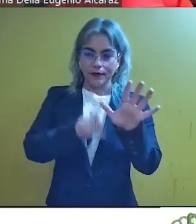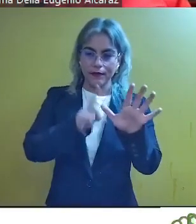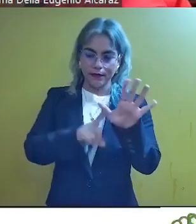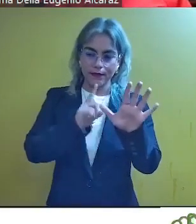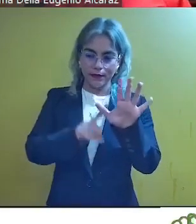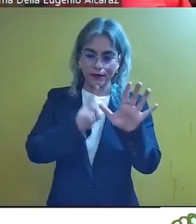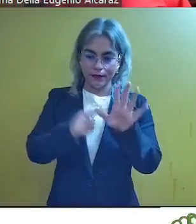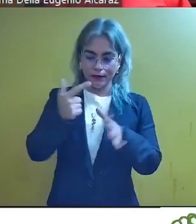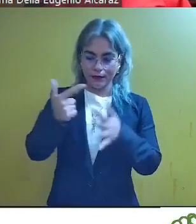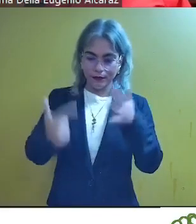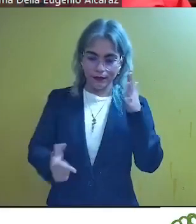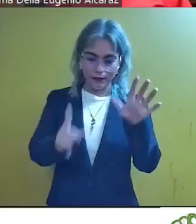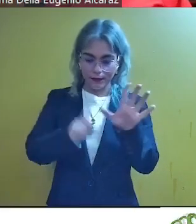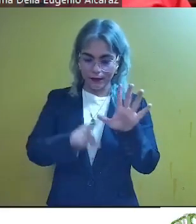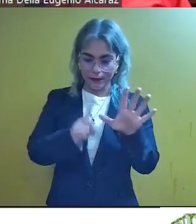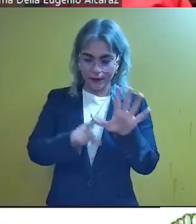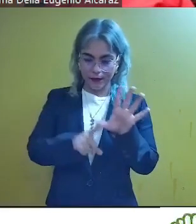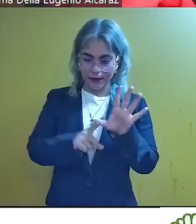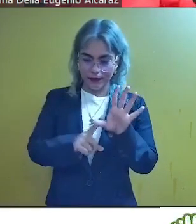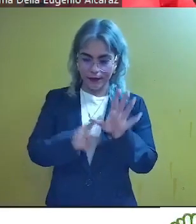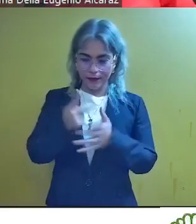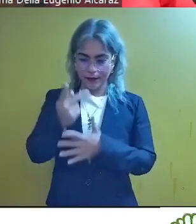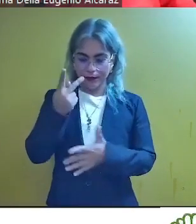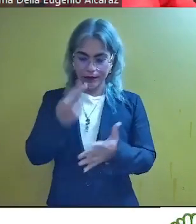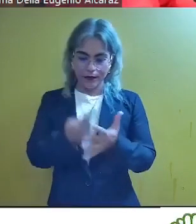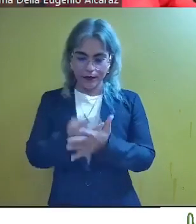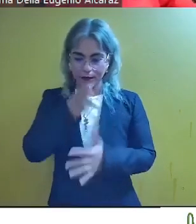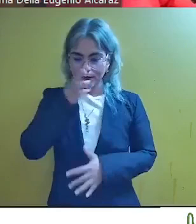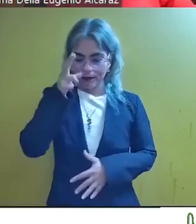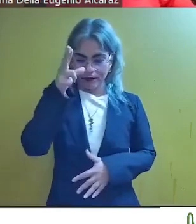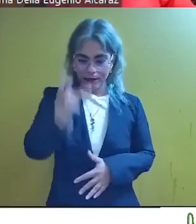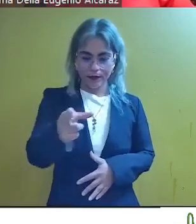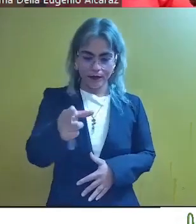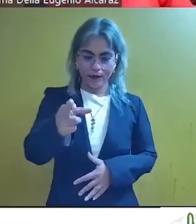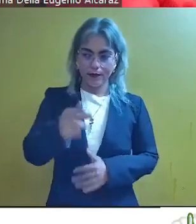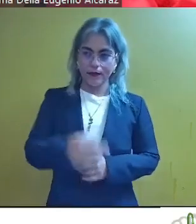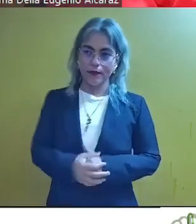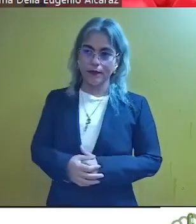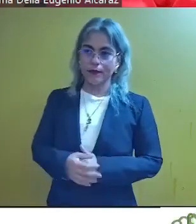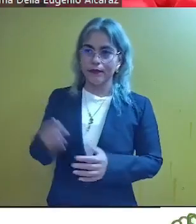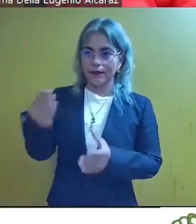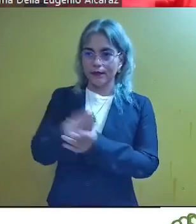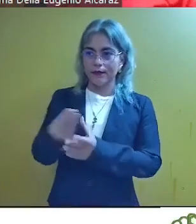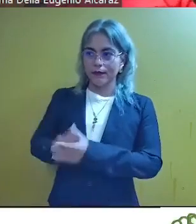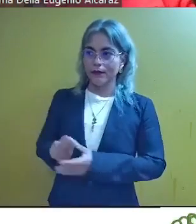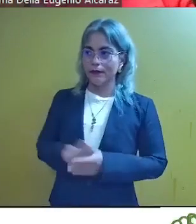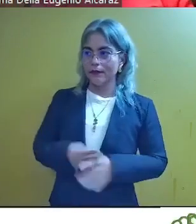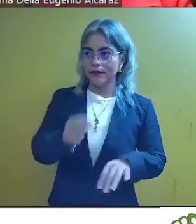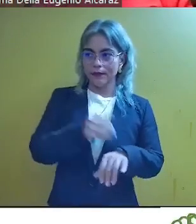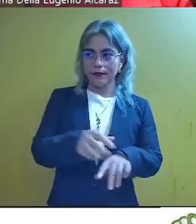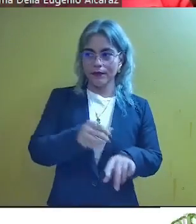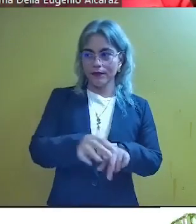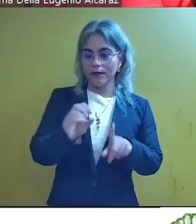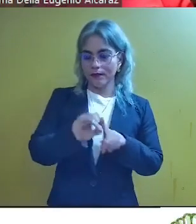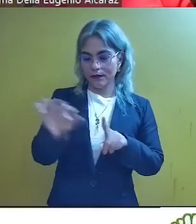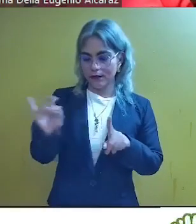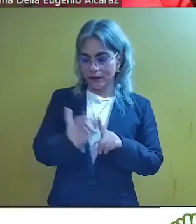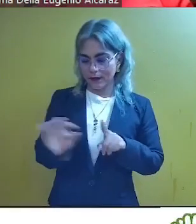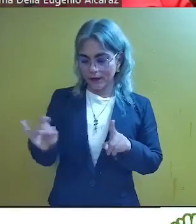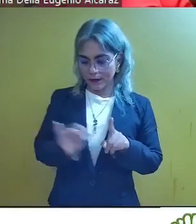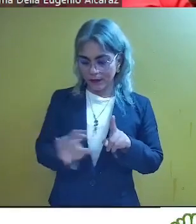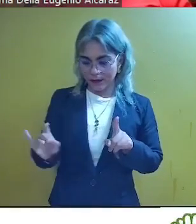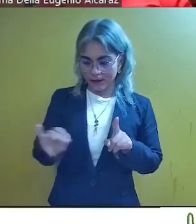para analizar y resolver se trata de un proyecto de resolución relativo al expediente identificado con la clave